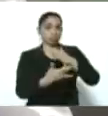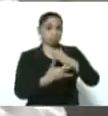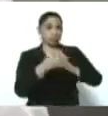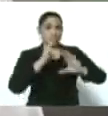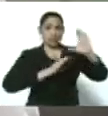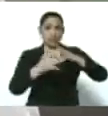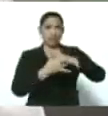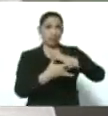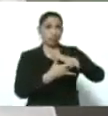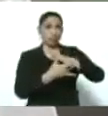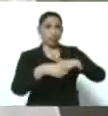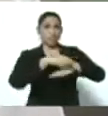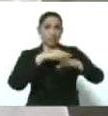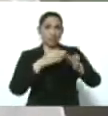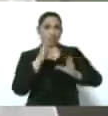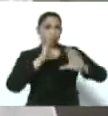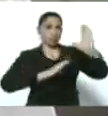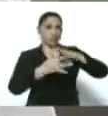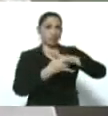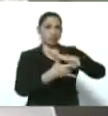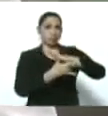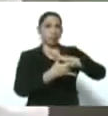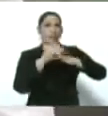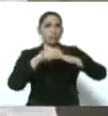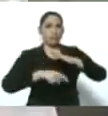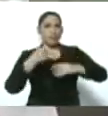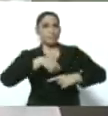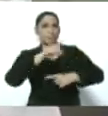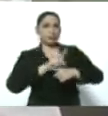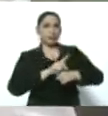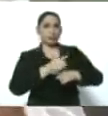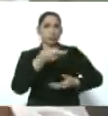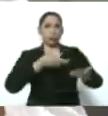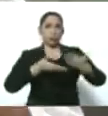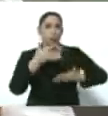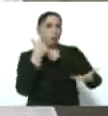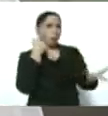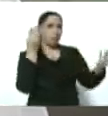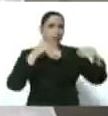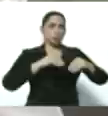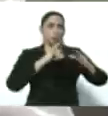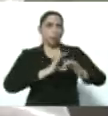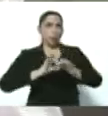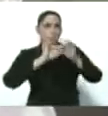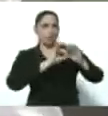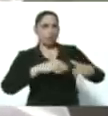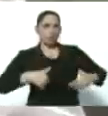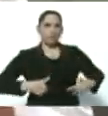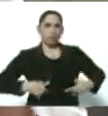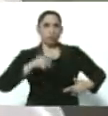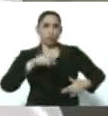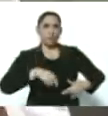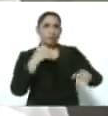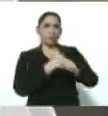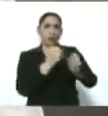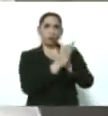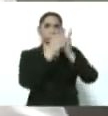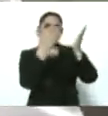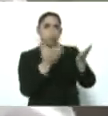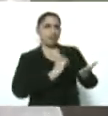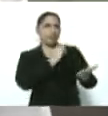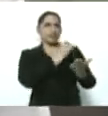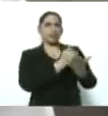Tecnología con el principio de cooperación están uniendo esfuerzos. Correcto. Y hay una agenda abierta,